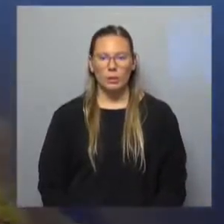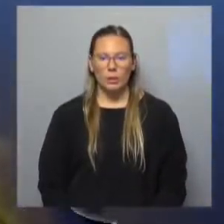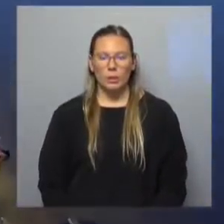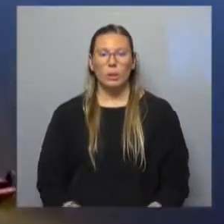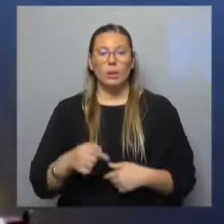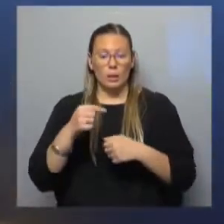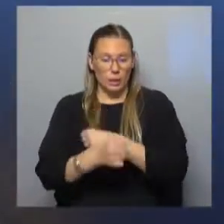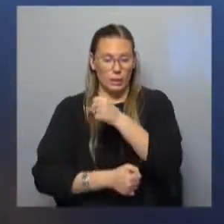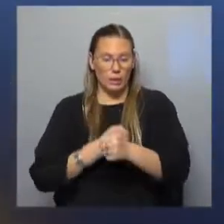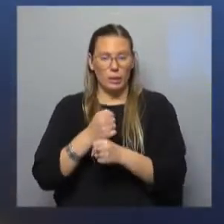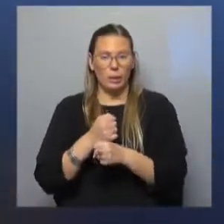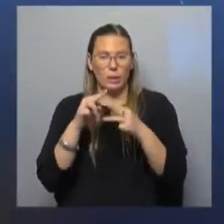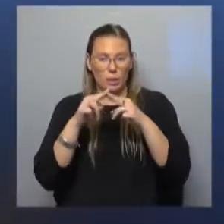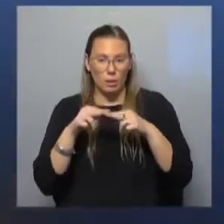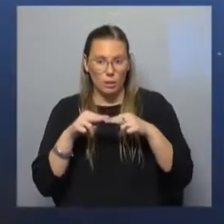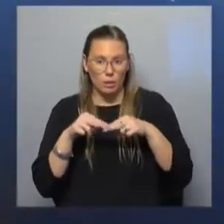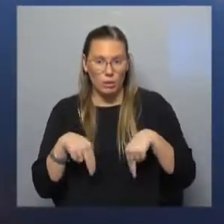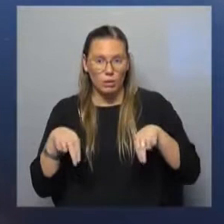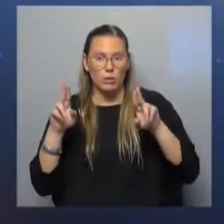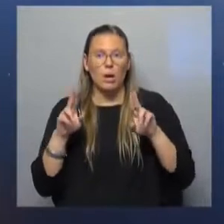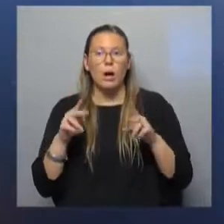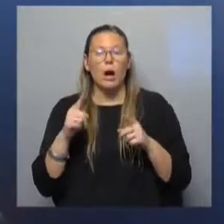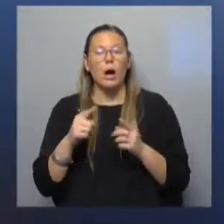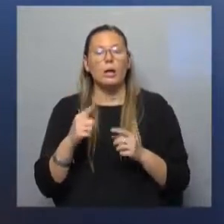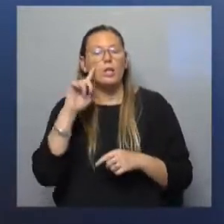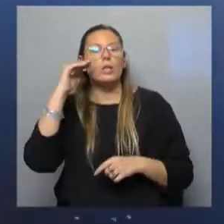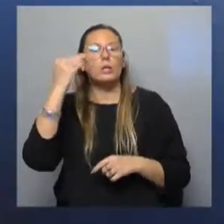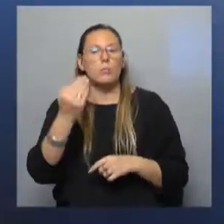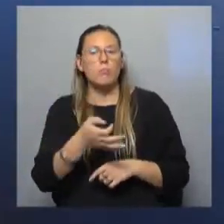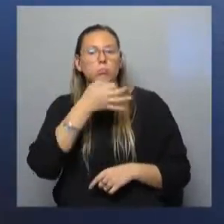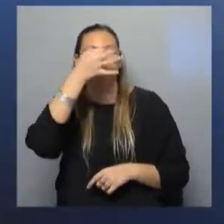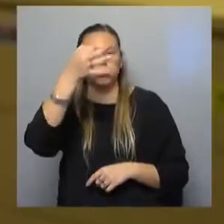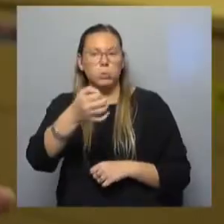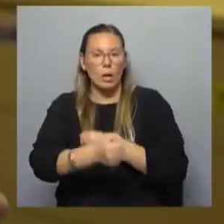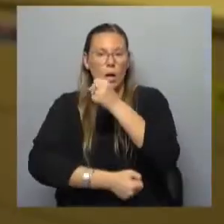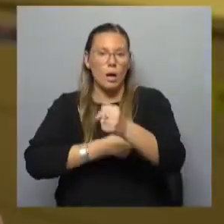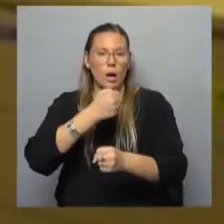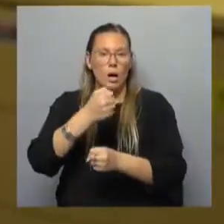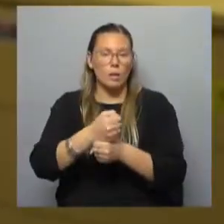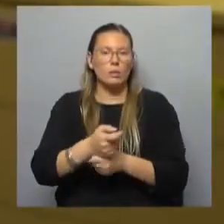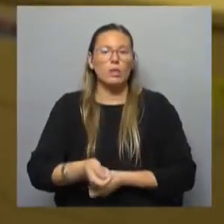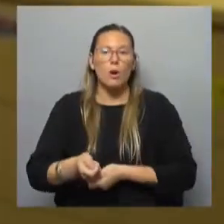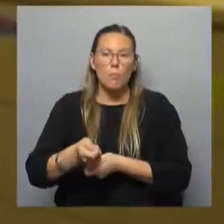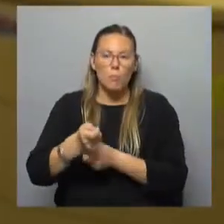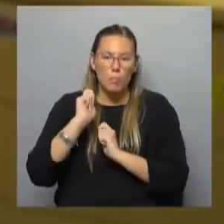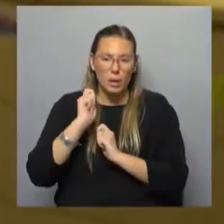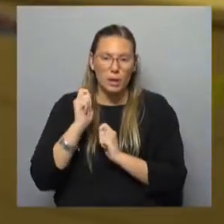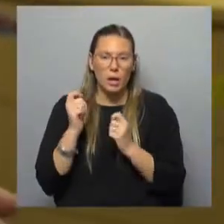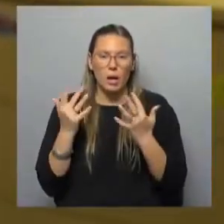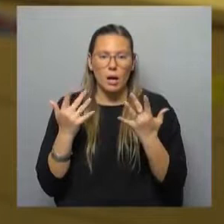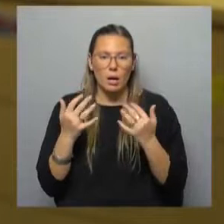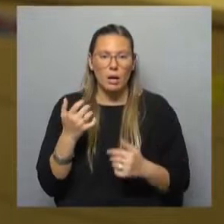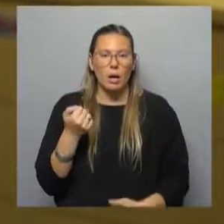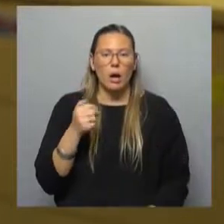En este año las Naciones Unidas han proclamado como el año de la pesca artesanal y